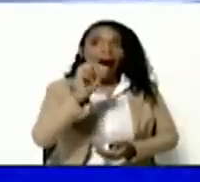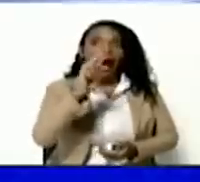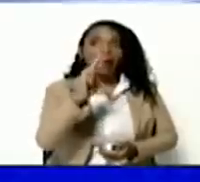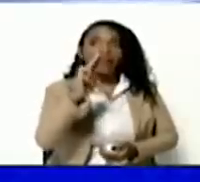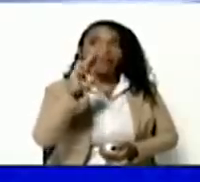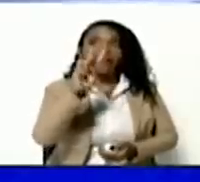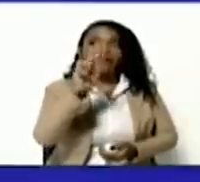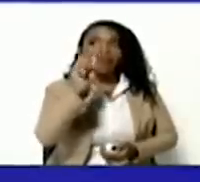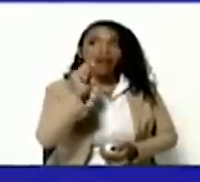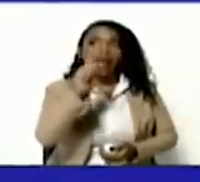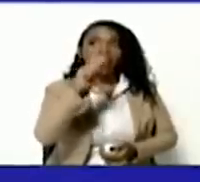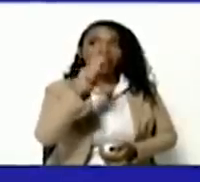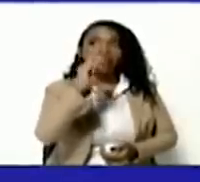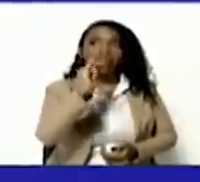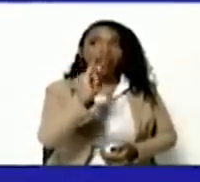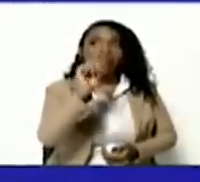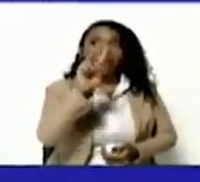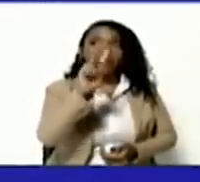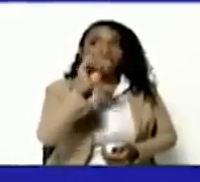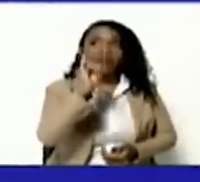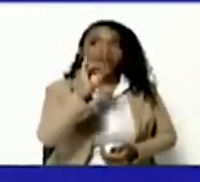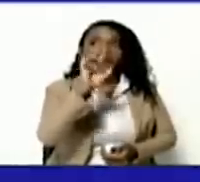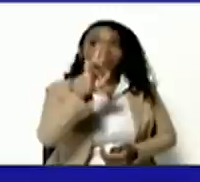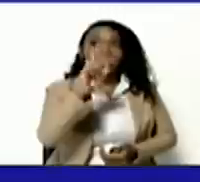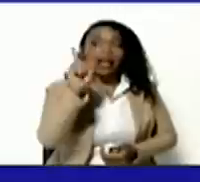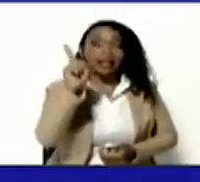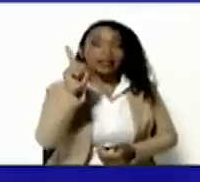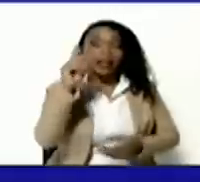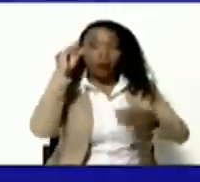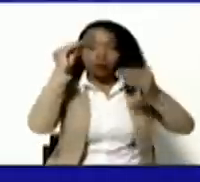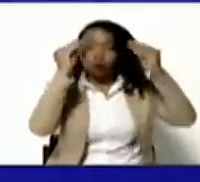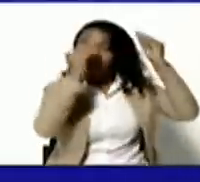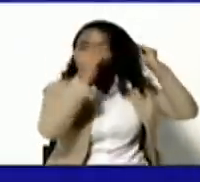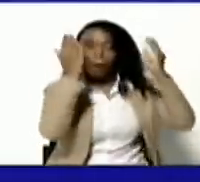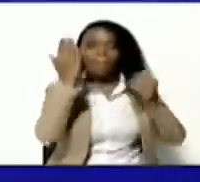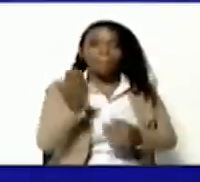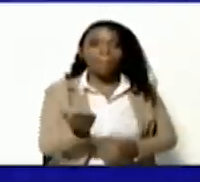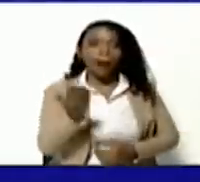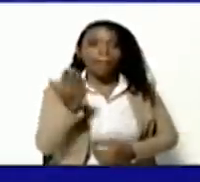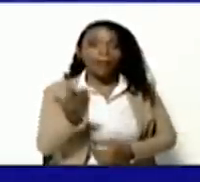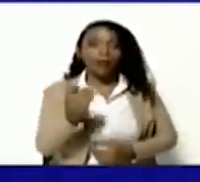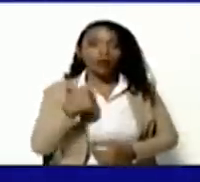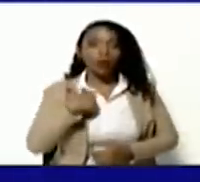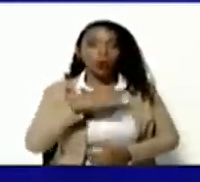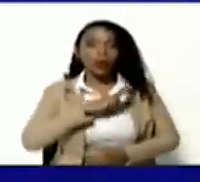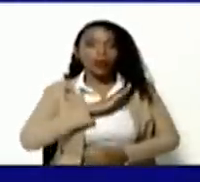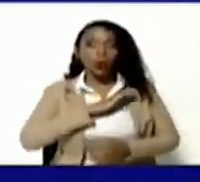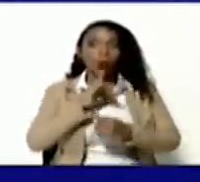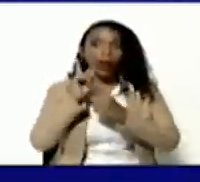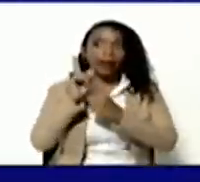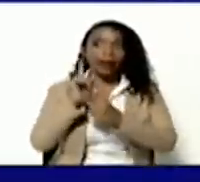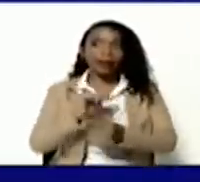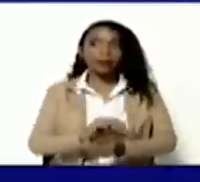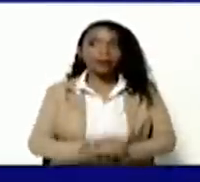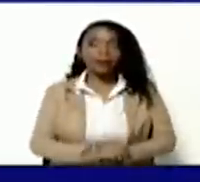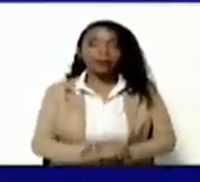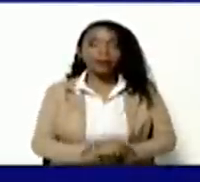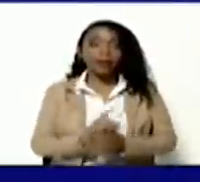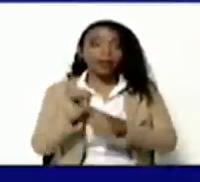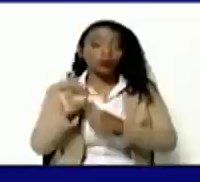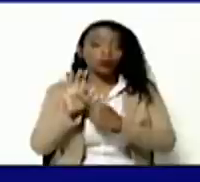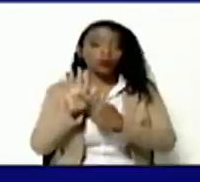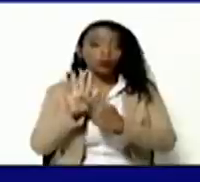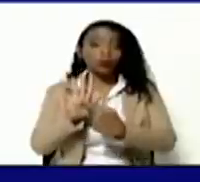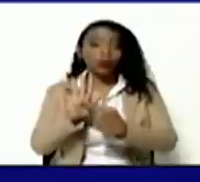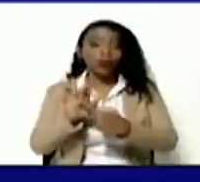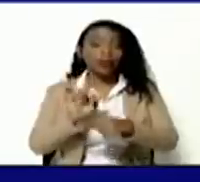mejor conocido como las gotitas milagrosas de José Gregorio Hernández aquí las tengo han pasado